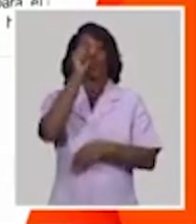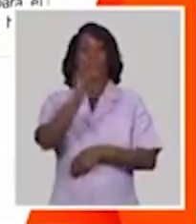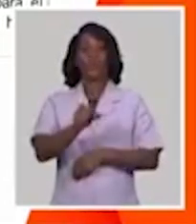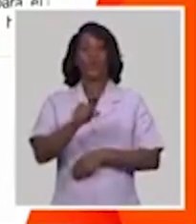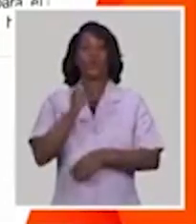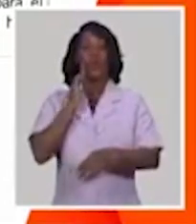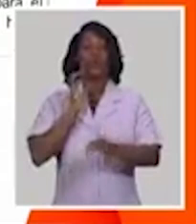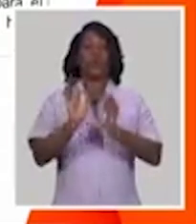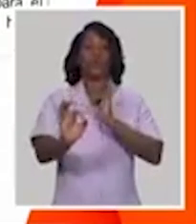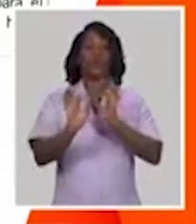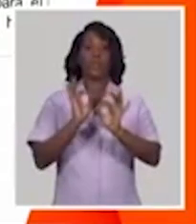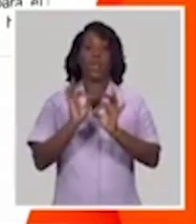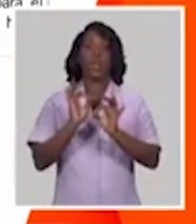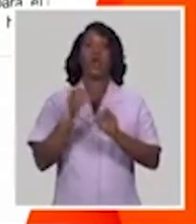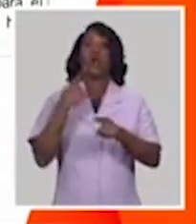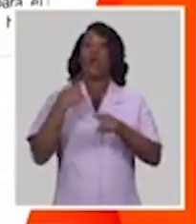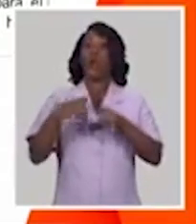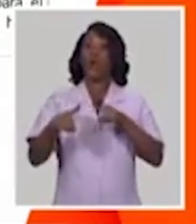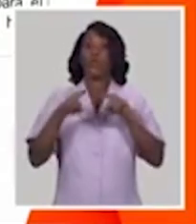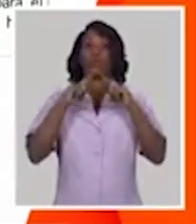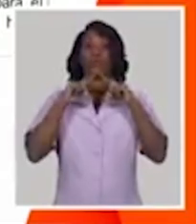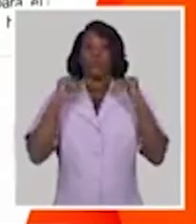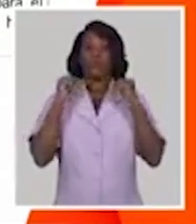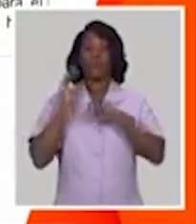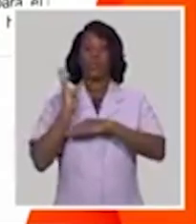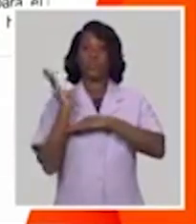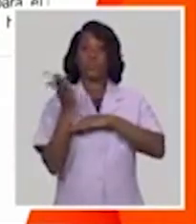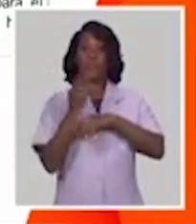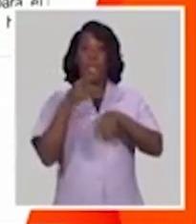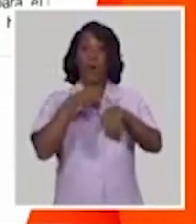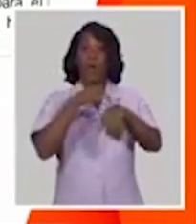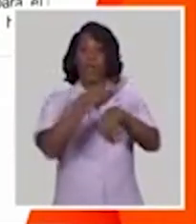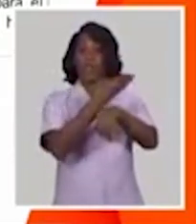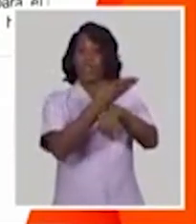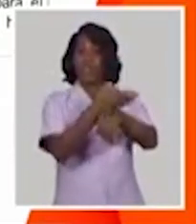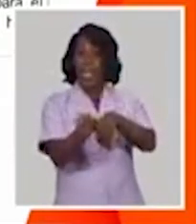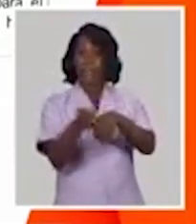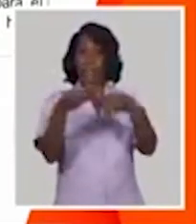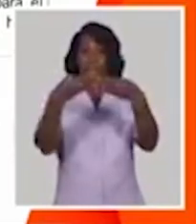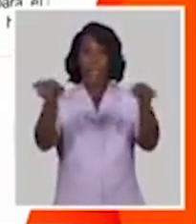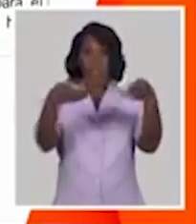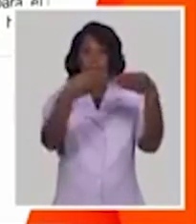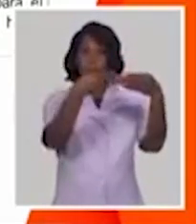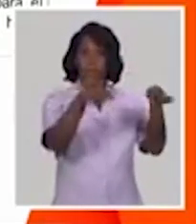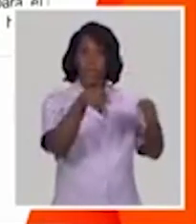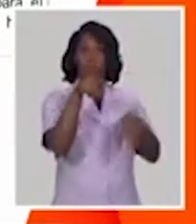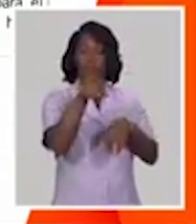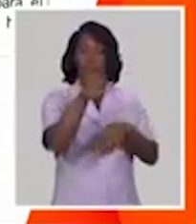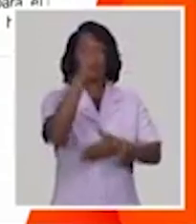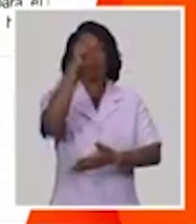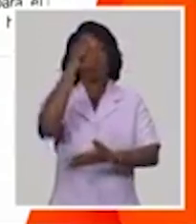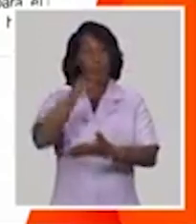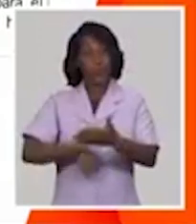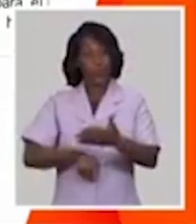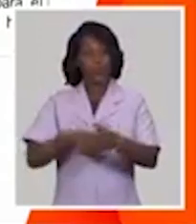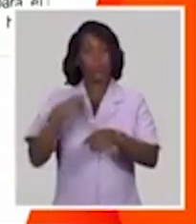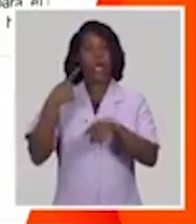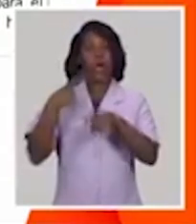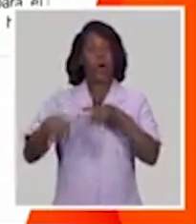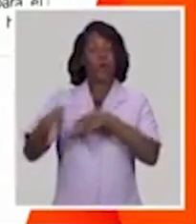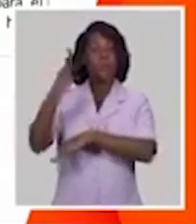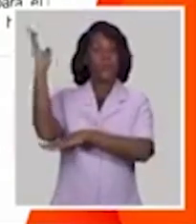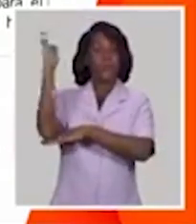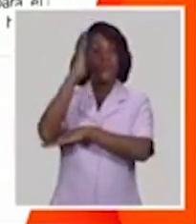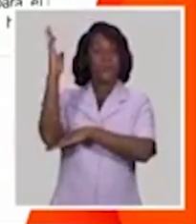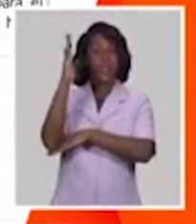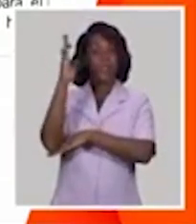locales, instalaciones gastronómicas de servicios abiertas fuera de los horarios establecidos para cualquier forma de gestión, la realización de